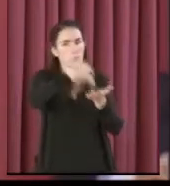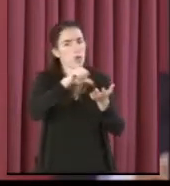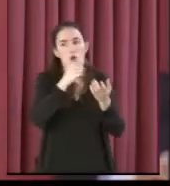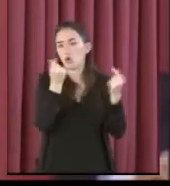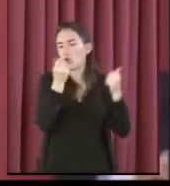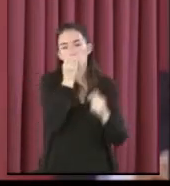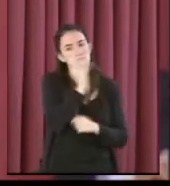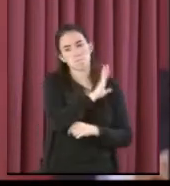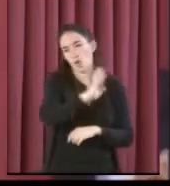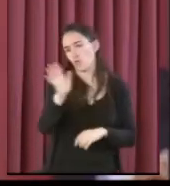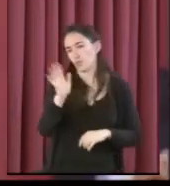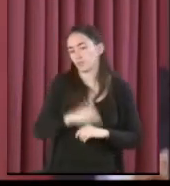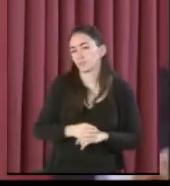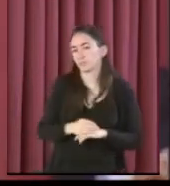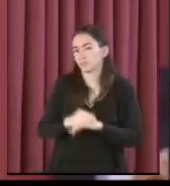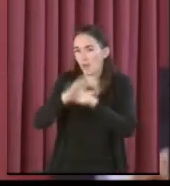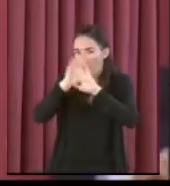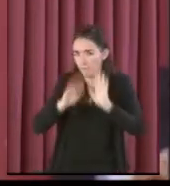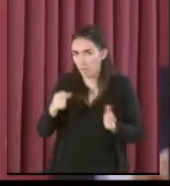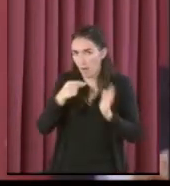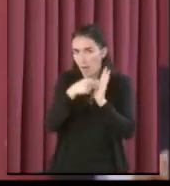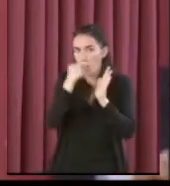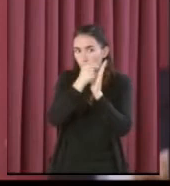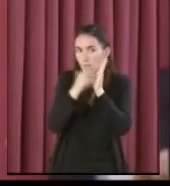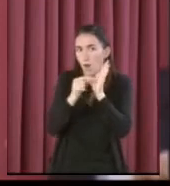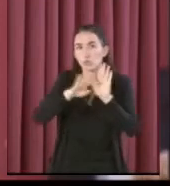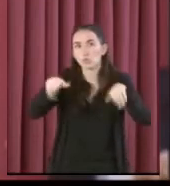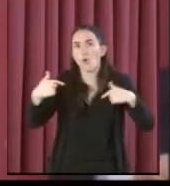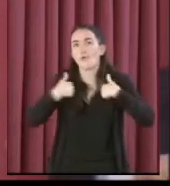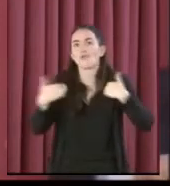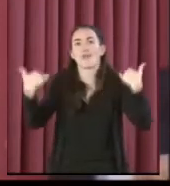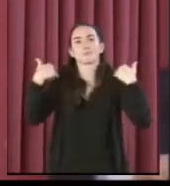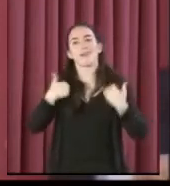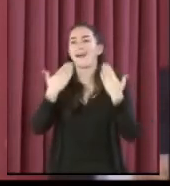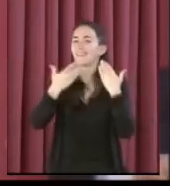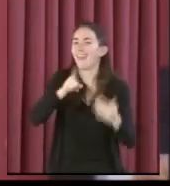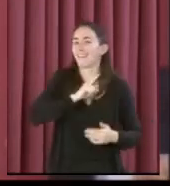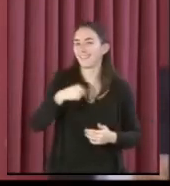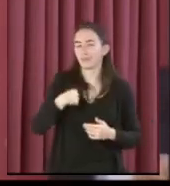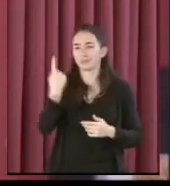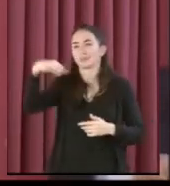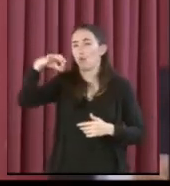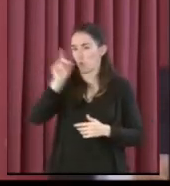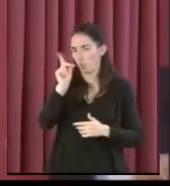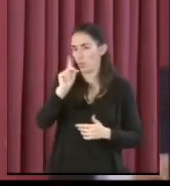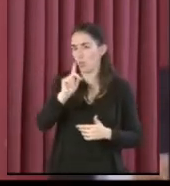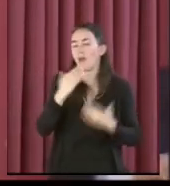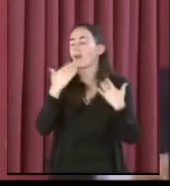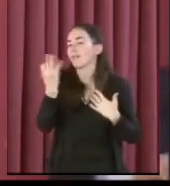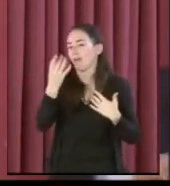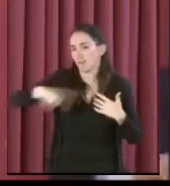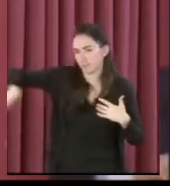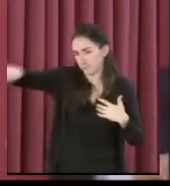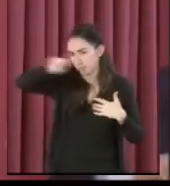datos responsabilidad exclusiva de la gestión municipal? Por supuesto que no. Obedecen, en esencia, a la respuesta ejemplar y